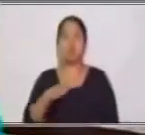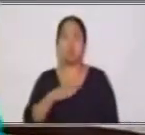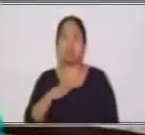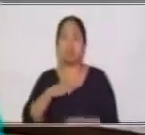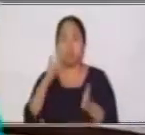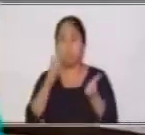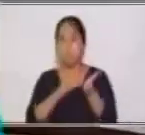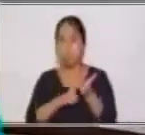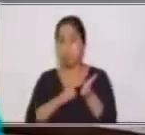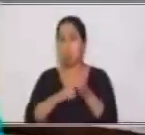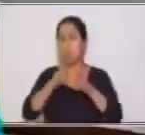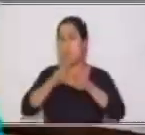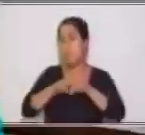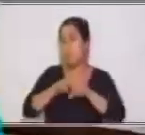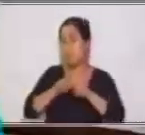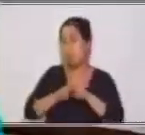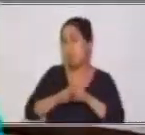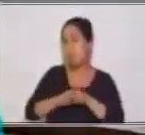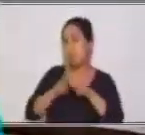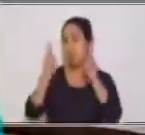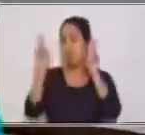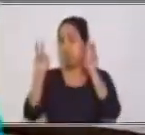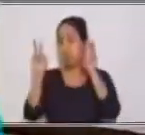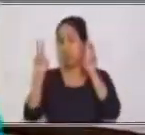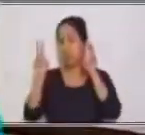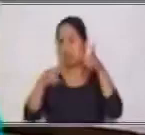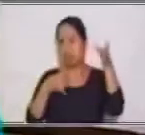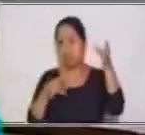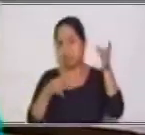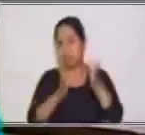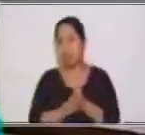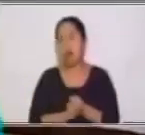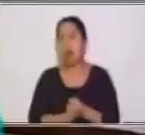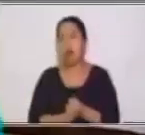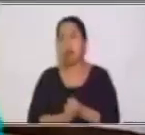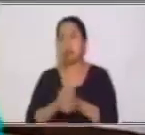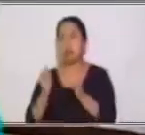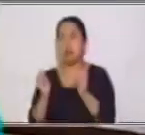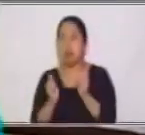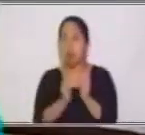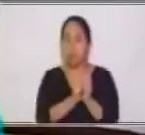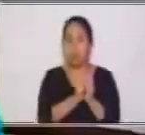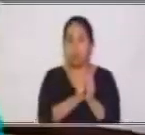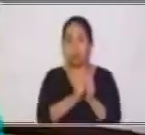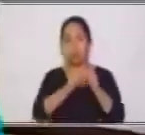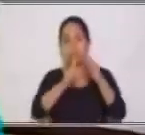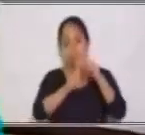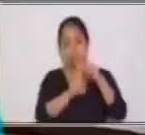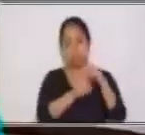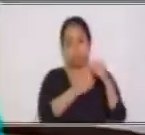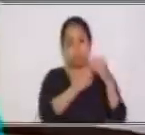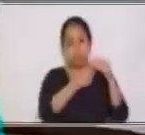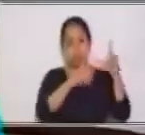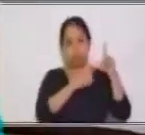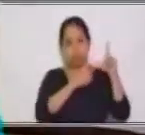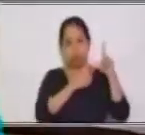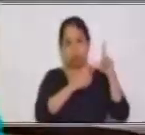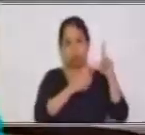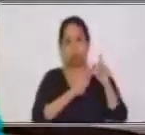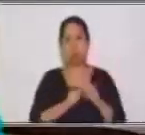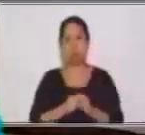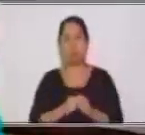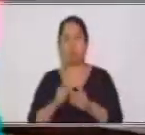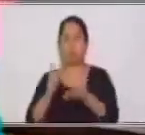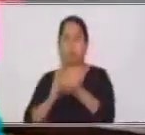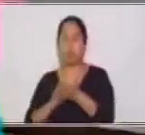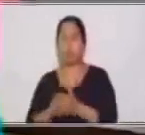del contexto de cada una, están acompañadas de inicial mayúscula. Ahora vamos a ver las siglas.